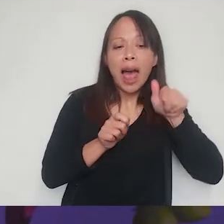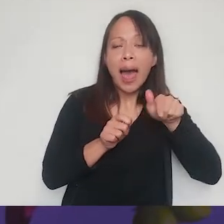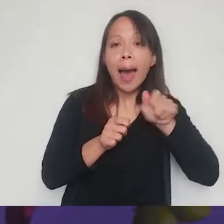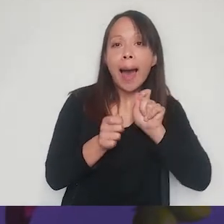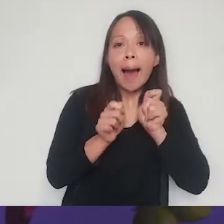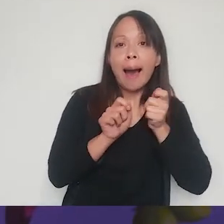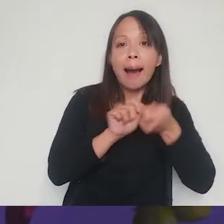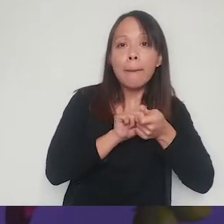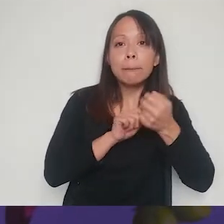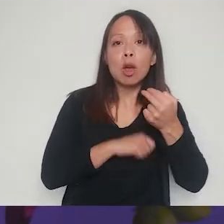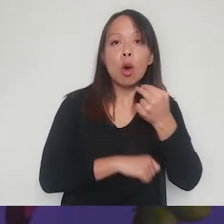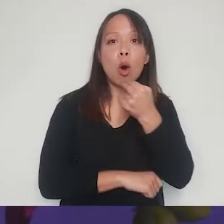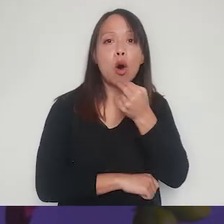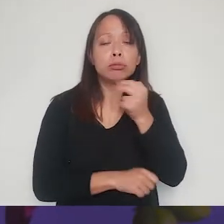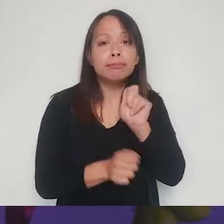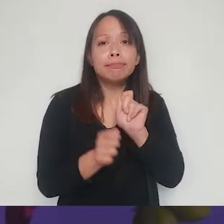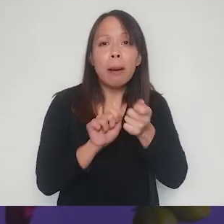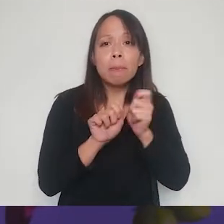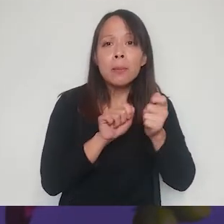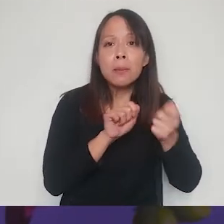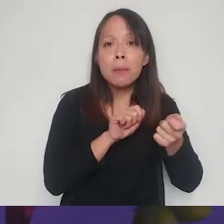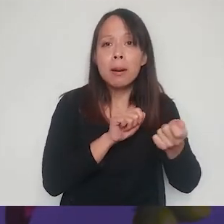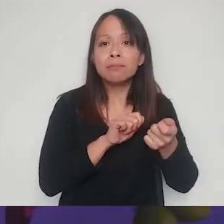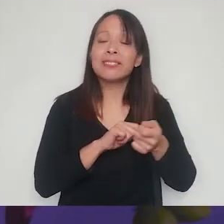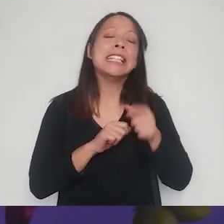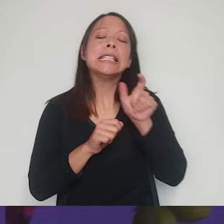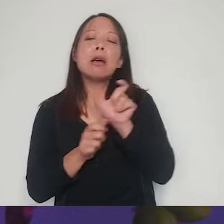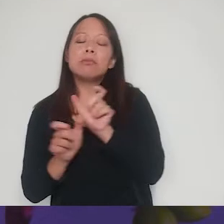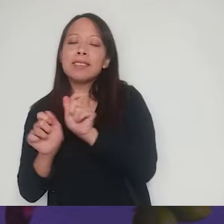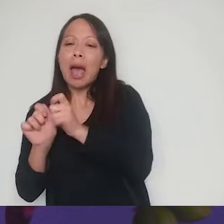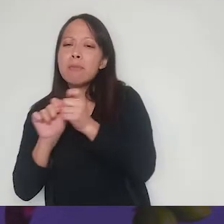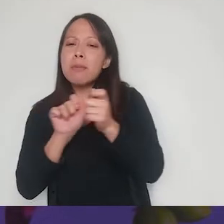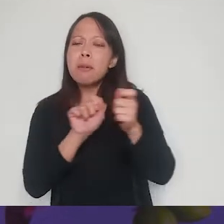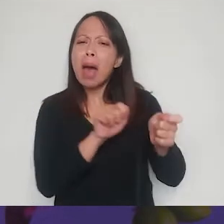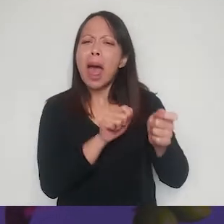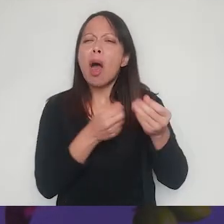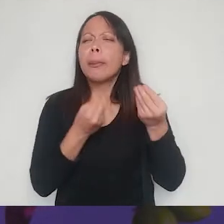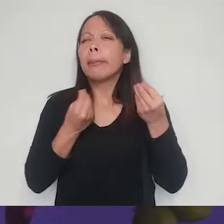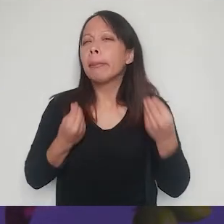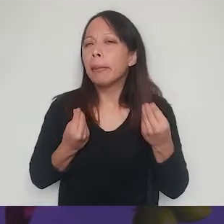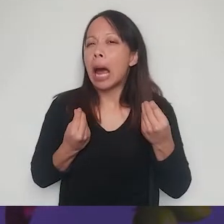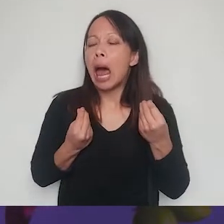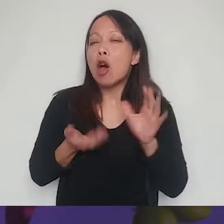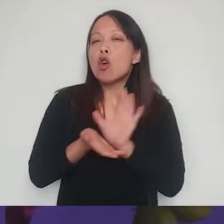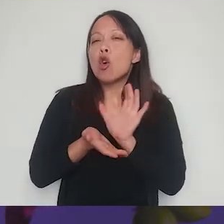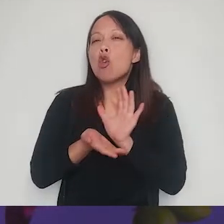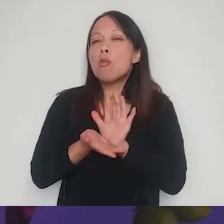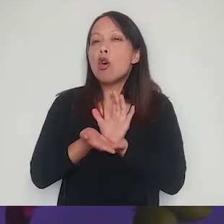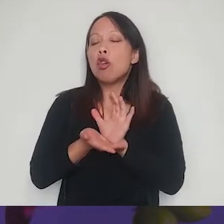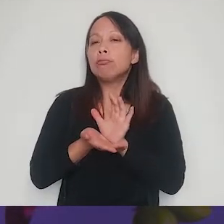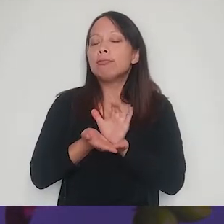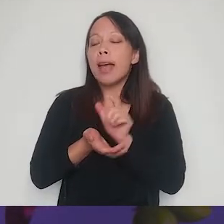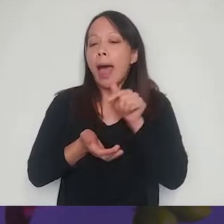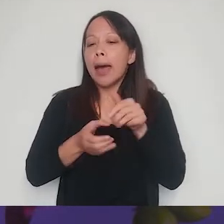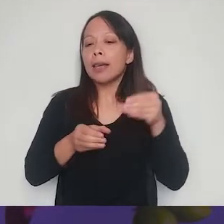cambios de nucleótidos en su secuencia, y lo que ocurre con esos cambios es que se realza